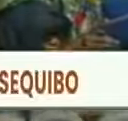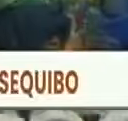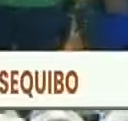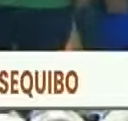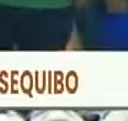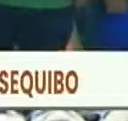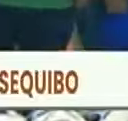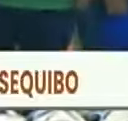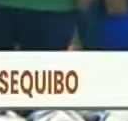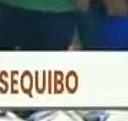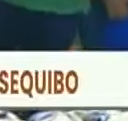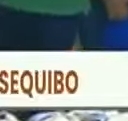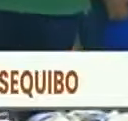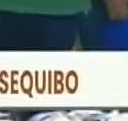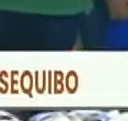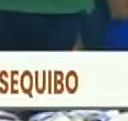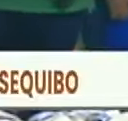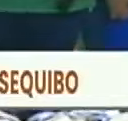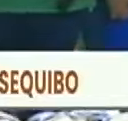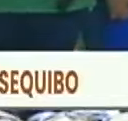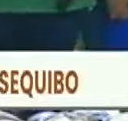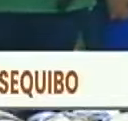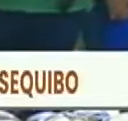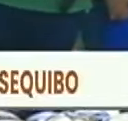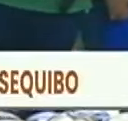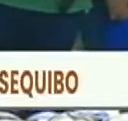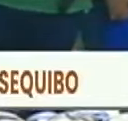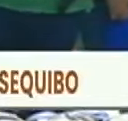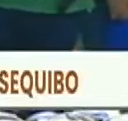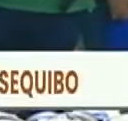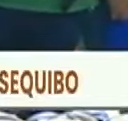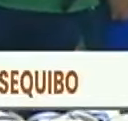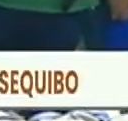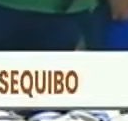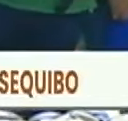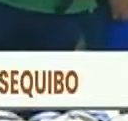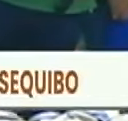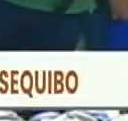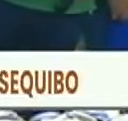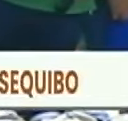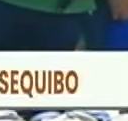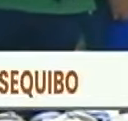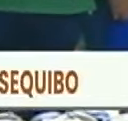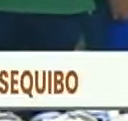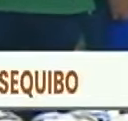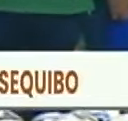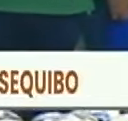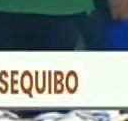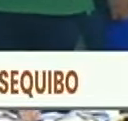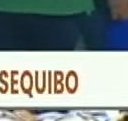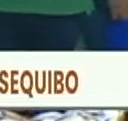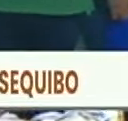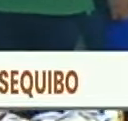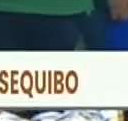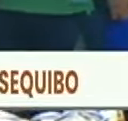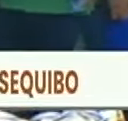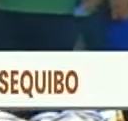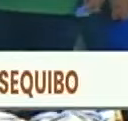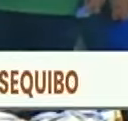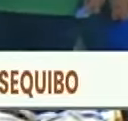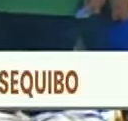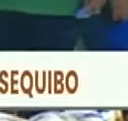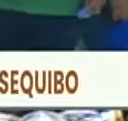Venezuela? No, no es. ¿Por qué no es ninguna de las preguntas? Porque está muy claro que el Esequibo es